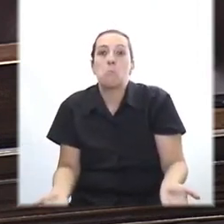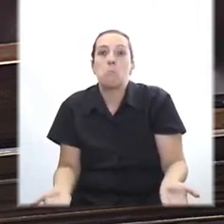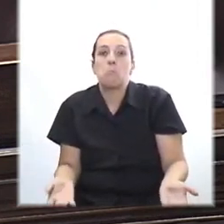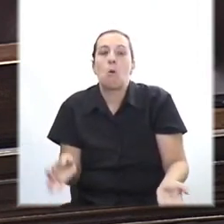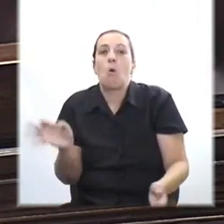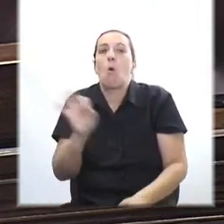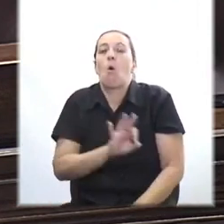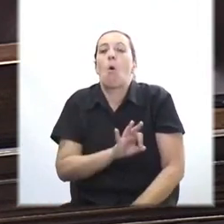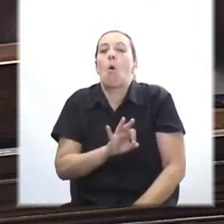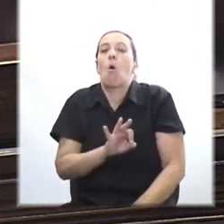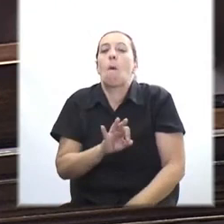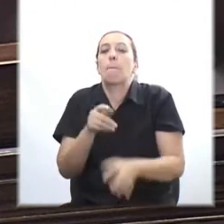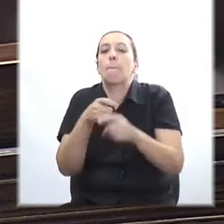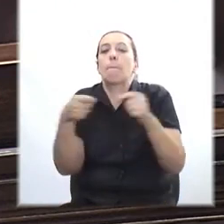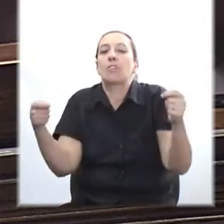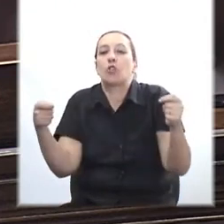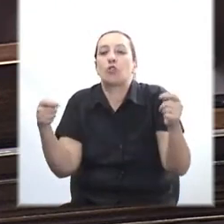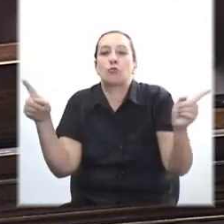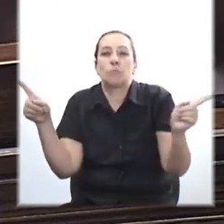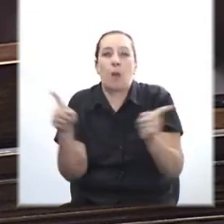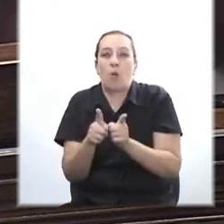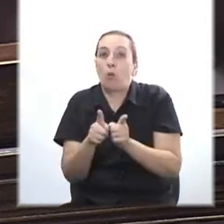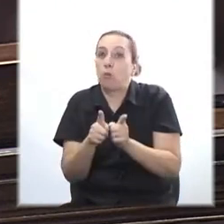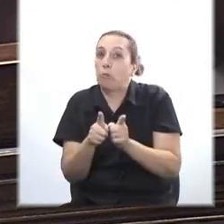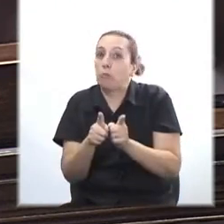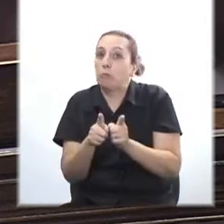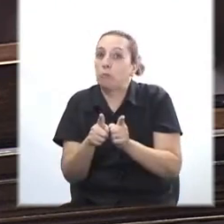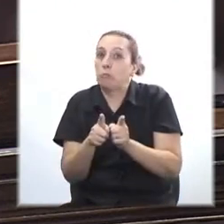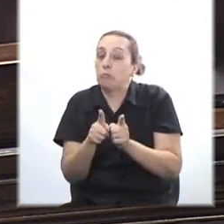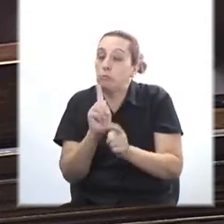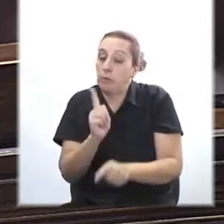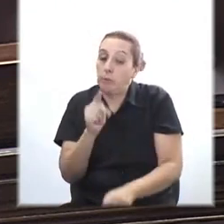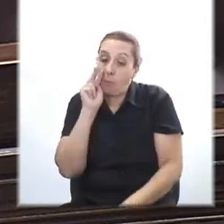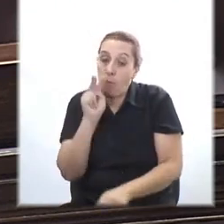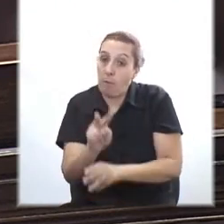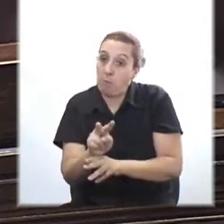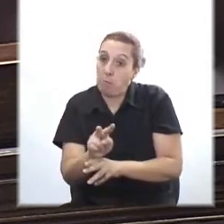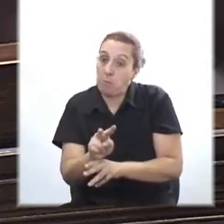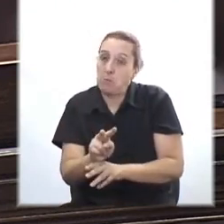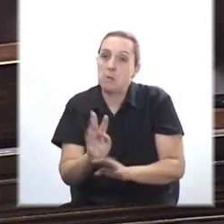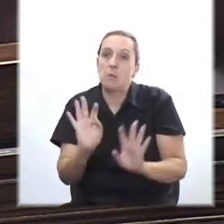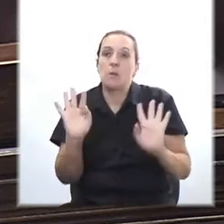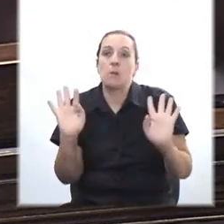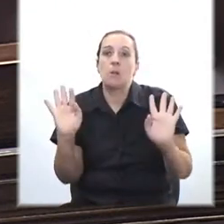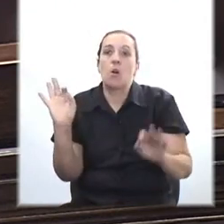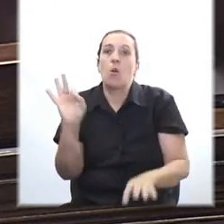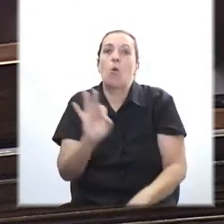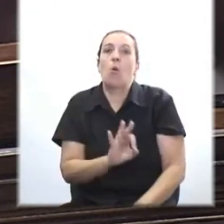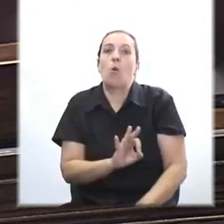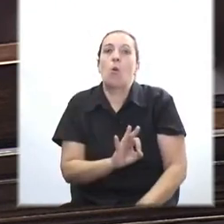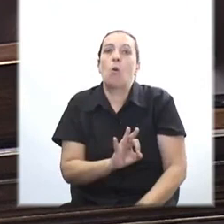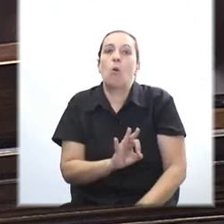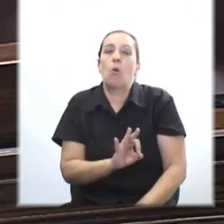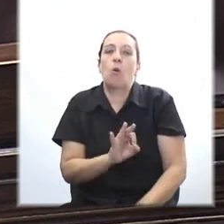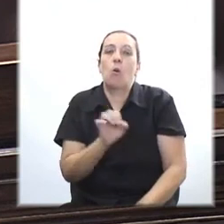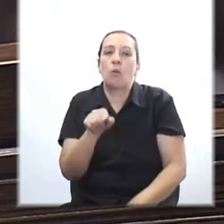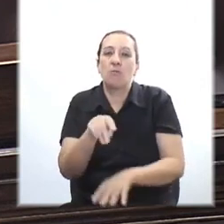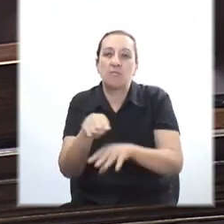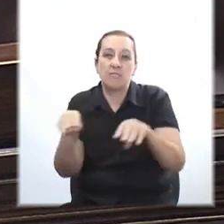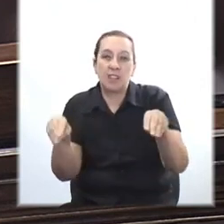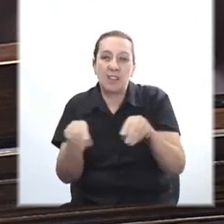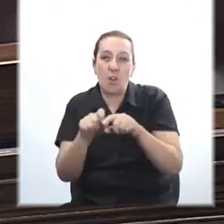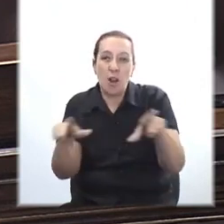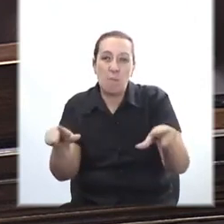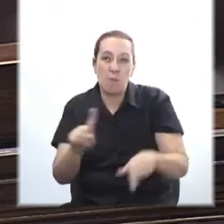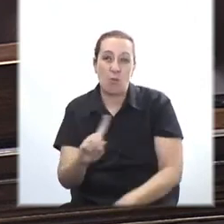angostos, es decir, que son franjas muy angostas, que habría que rever, o, si no, esos terrenos no estaban